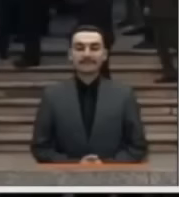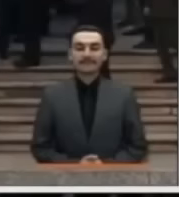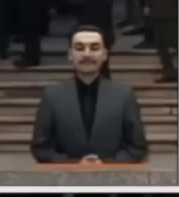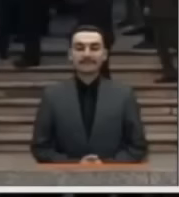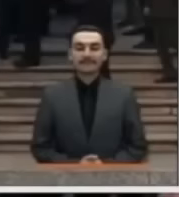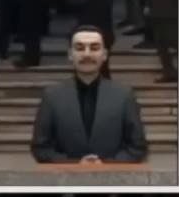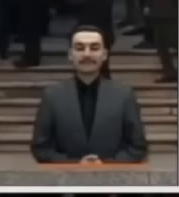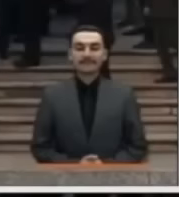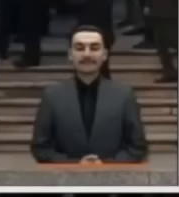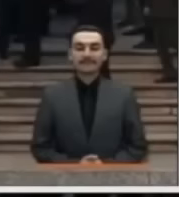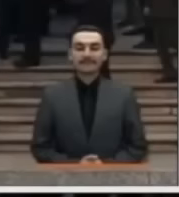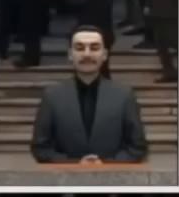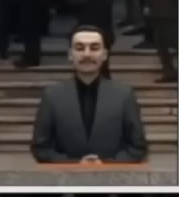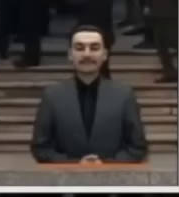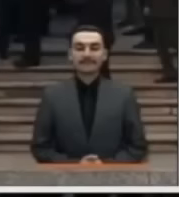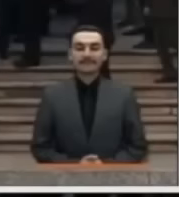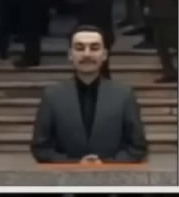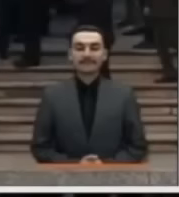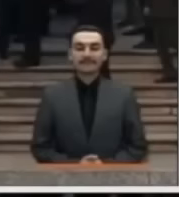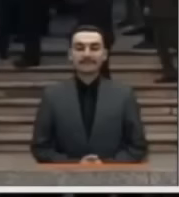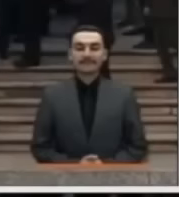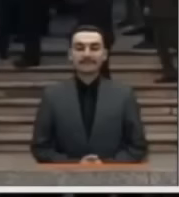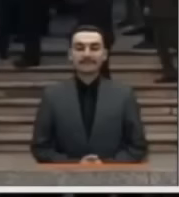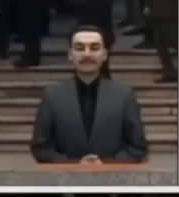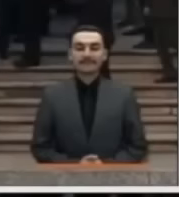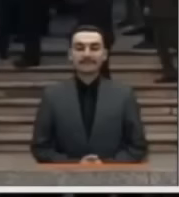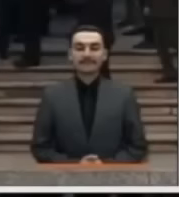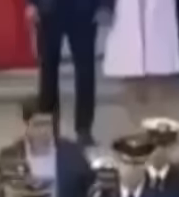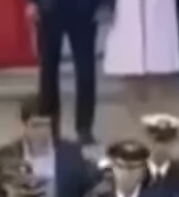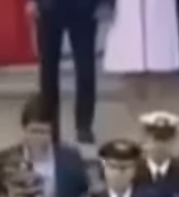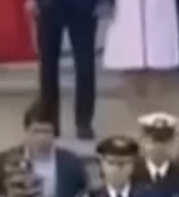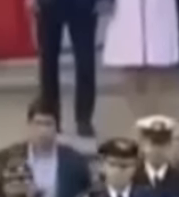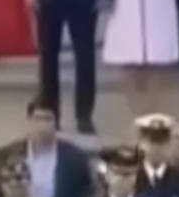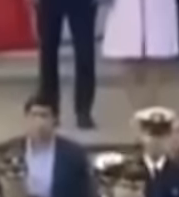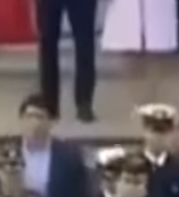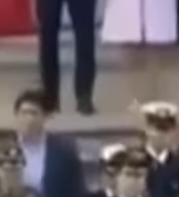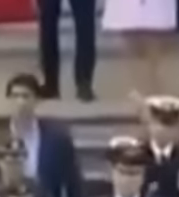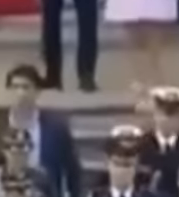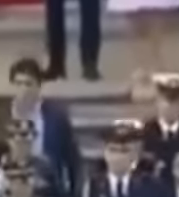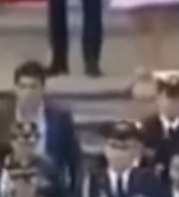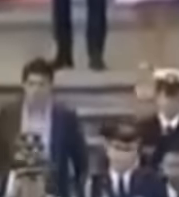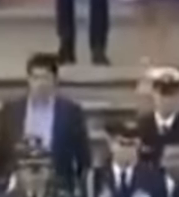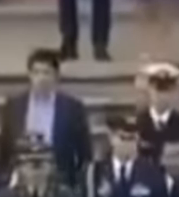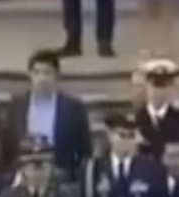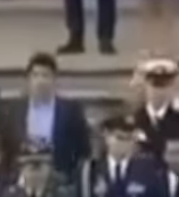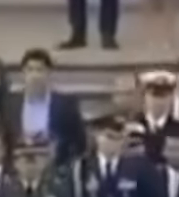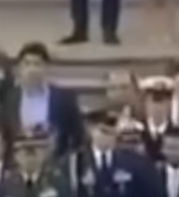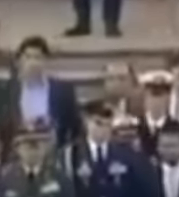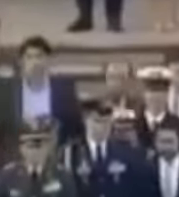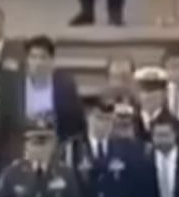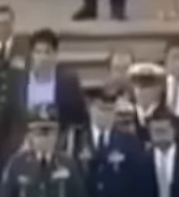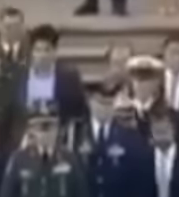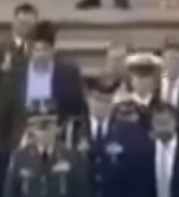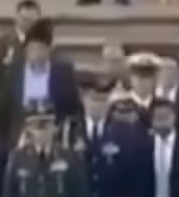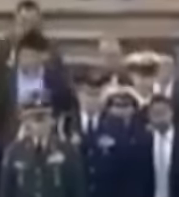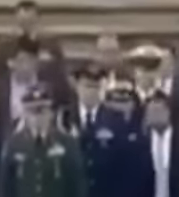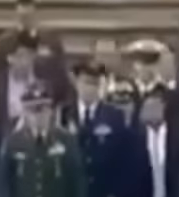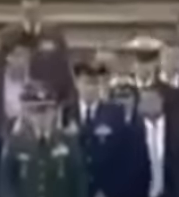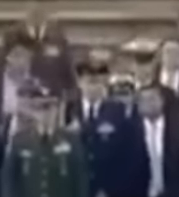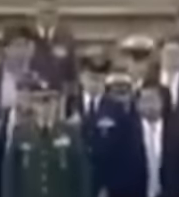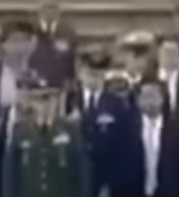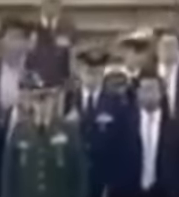Saquemos a esta ralea de la Casa de Nariño, mijo, pero así se me fueron. Y el flautista, saliendo a la calle,